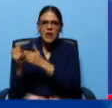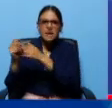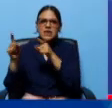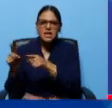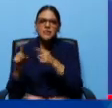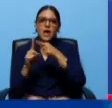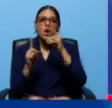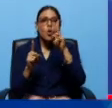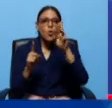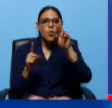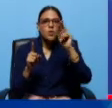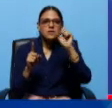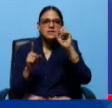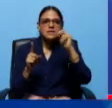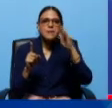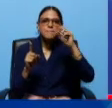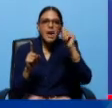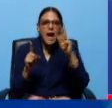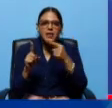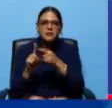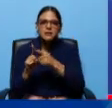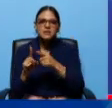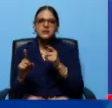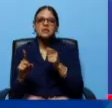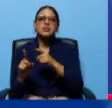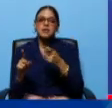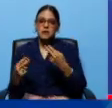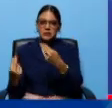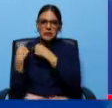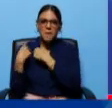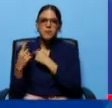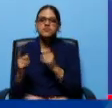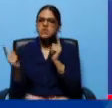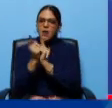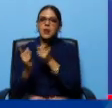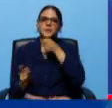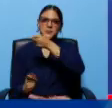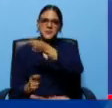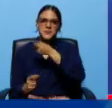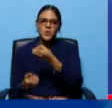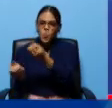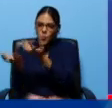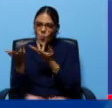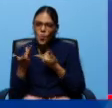Urzimar del Carmen, qué nombre tan bonito, González Cortés,